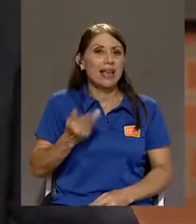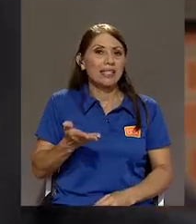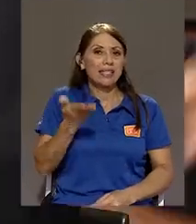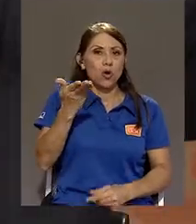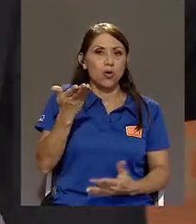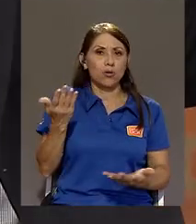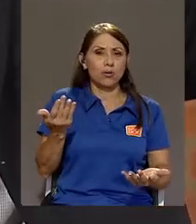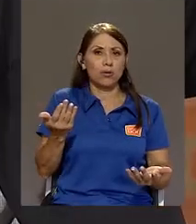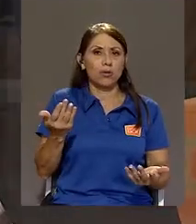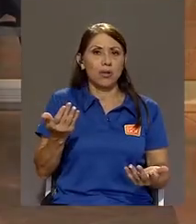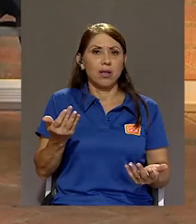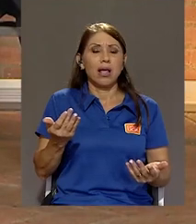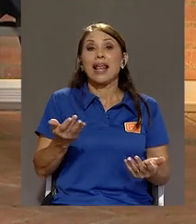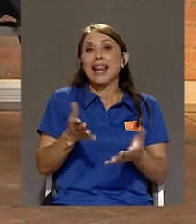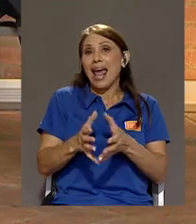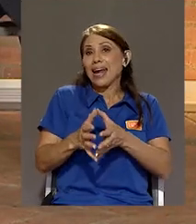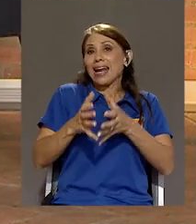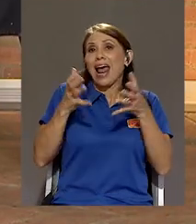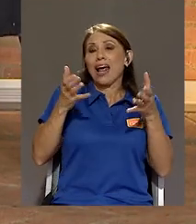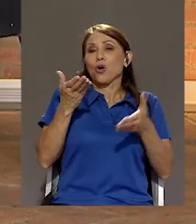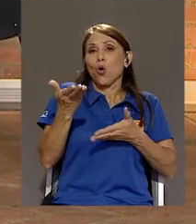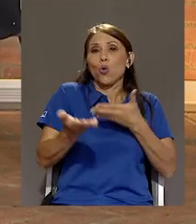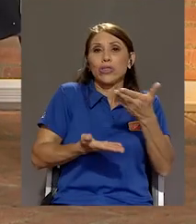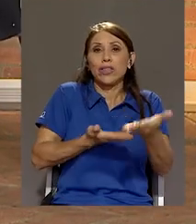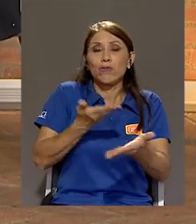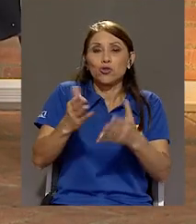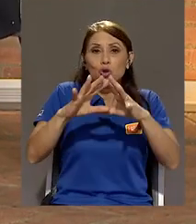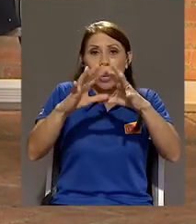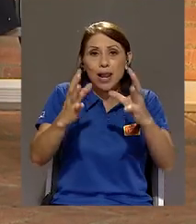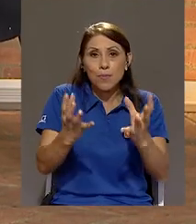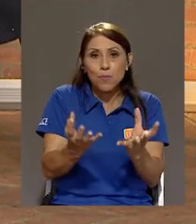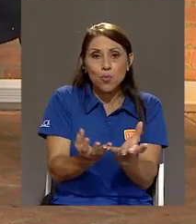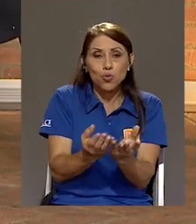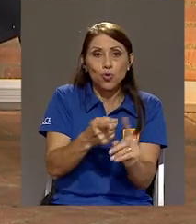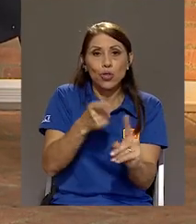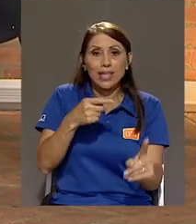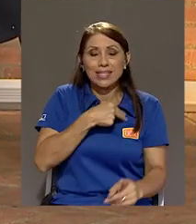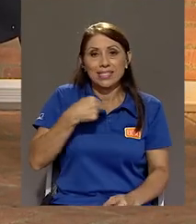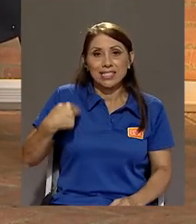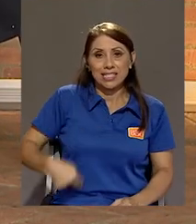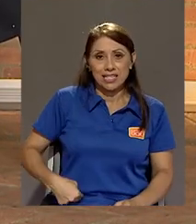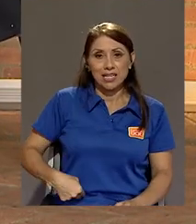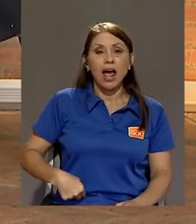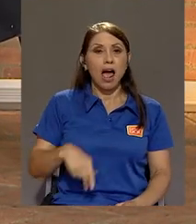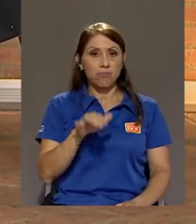la gran contribución al entorno mundial de China, que